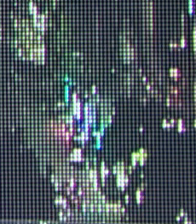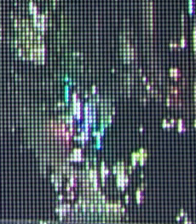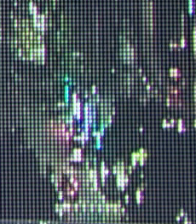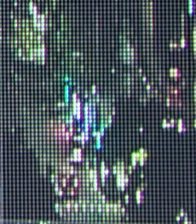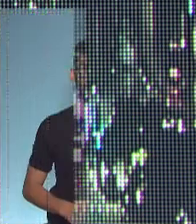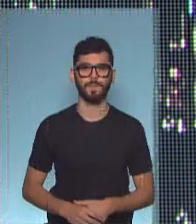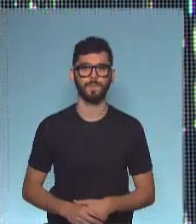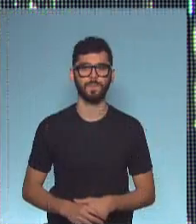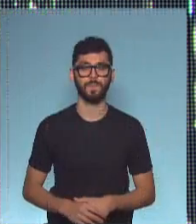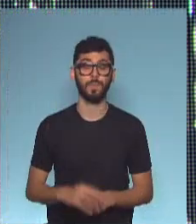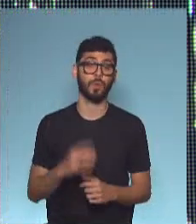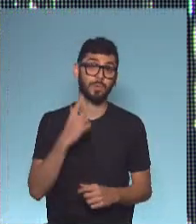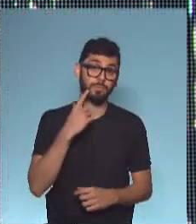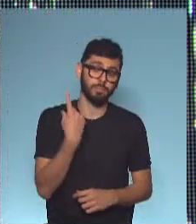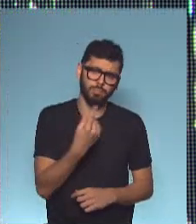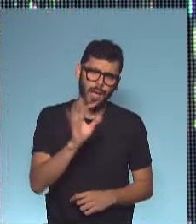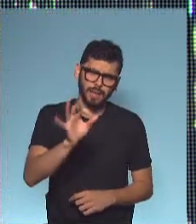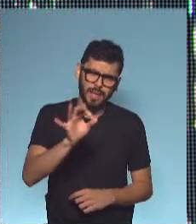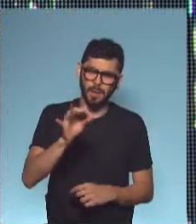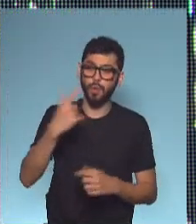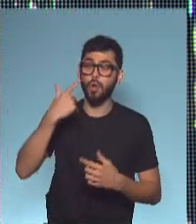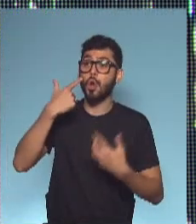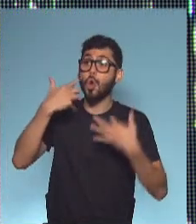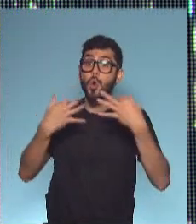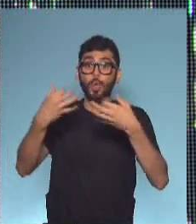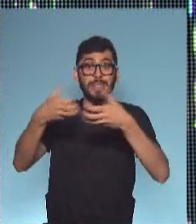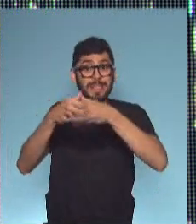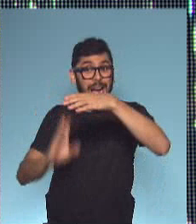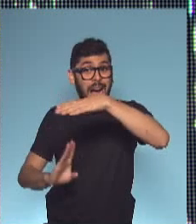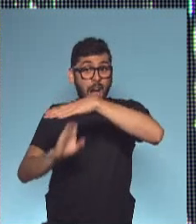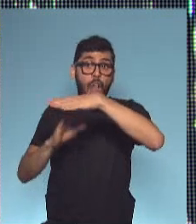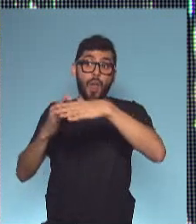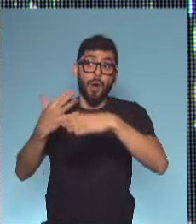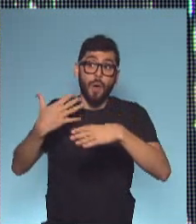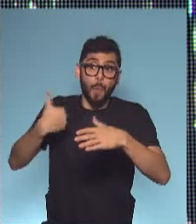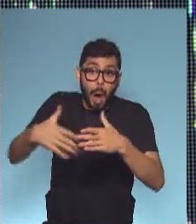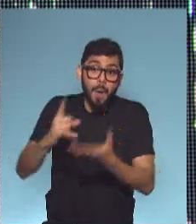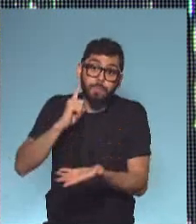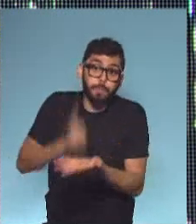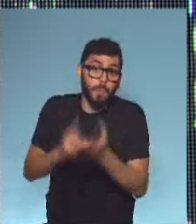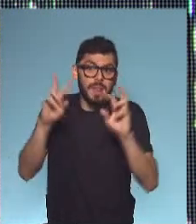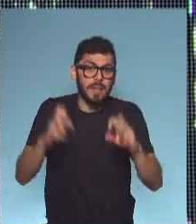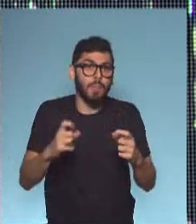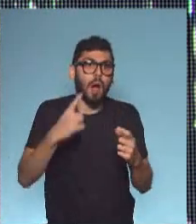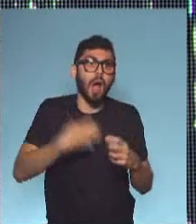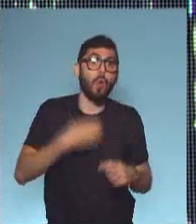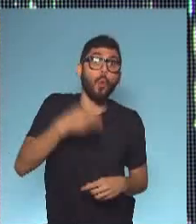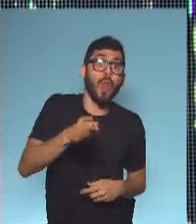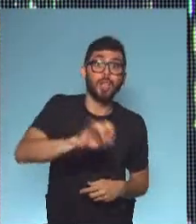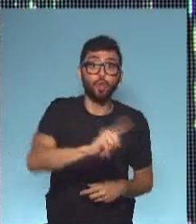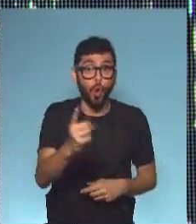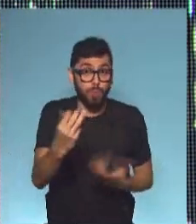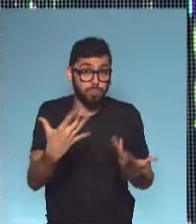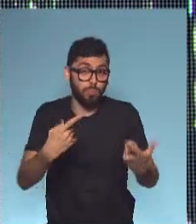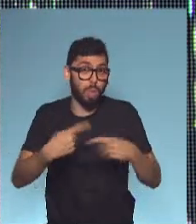Se sabe que la Corte Suprema debe fallar en cuanto a la presencialidad en las escuelas después de las idas y vueltas entre Nación y la Ciudad de Buenos Aires.